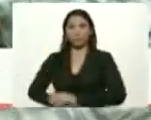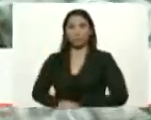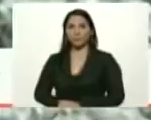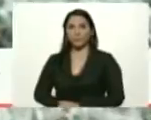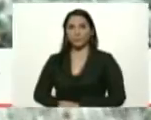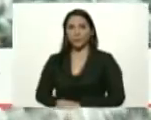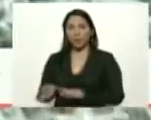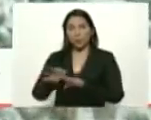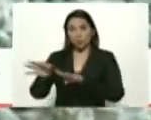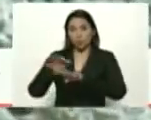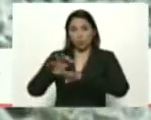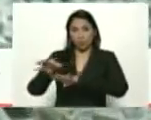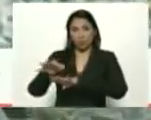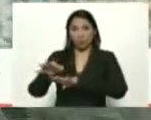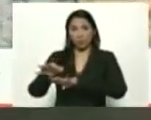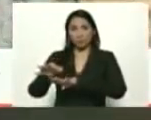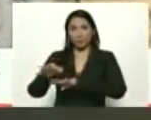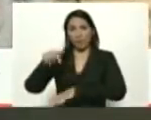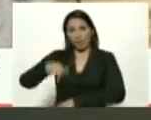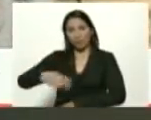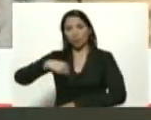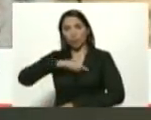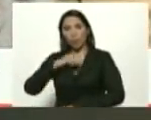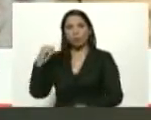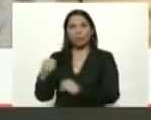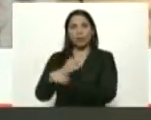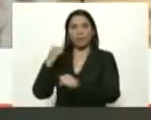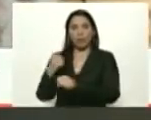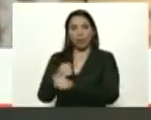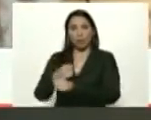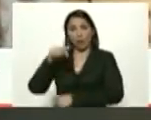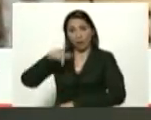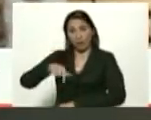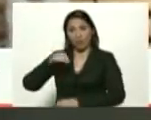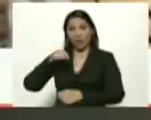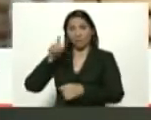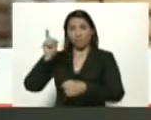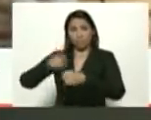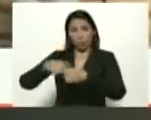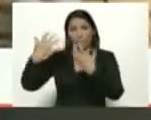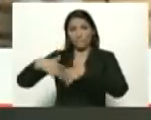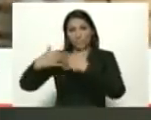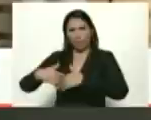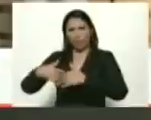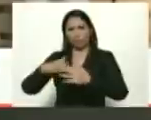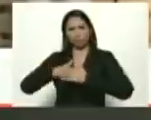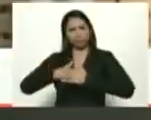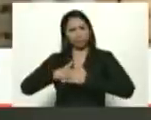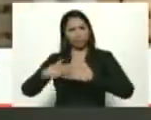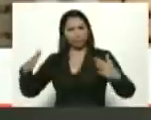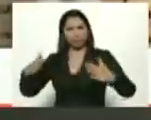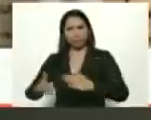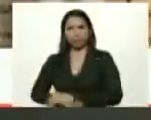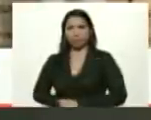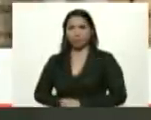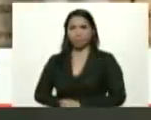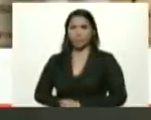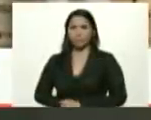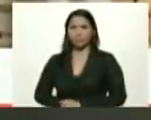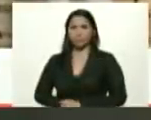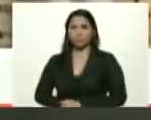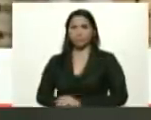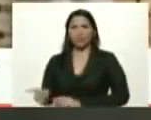desde el municipio de Araure, nosotros los trabajadores de Pronutrico damos plena garantía de que no